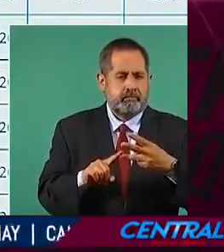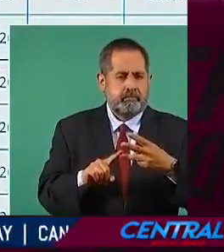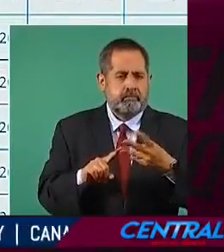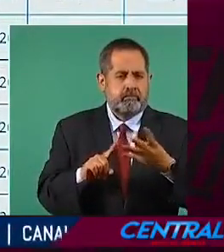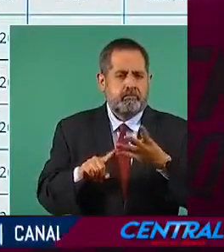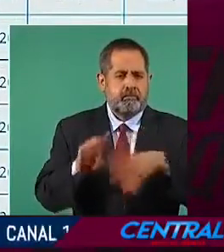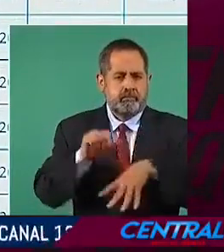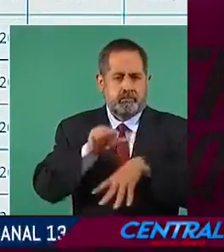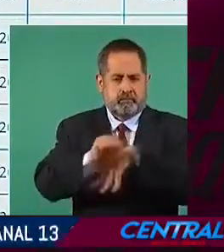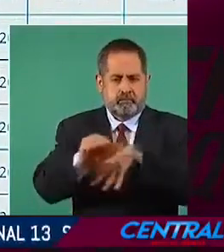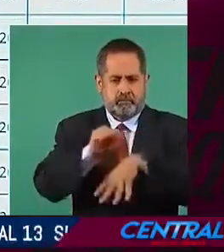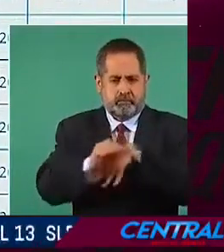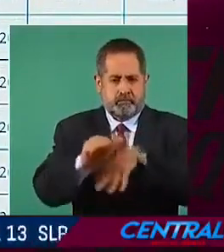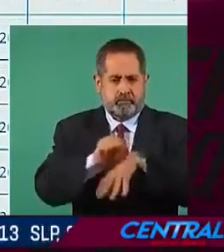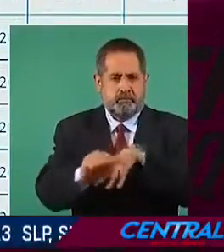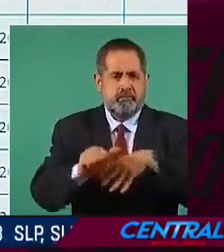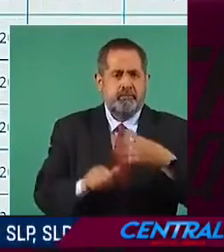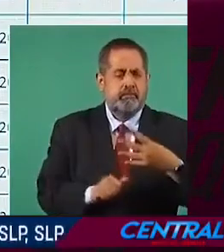cuarto,